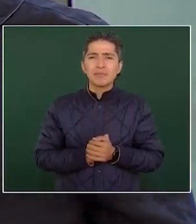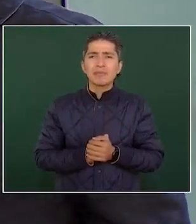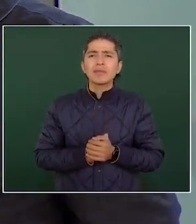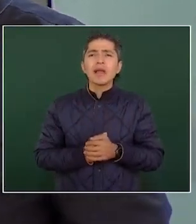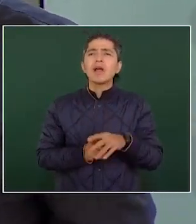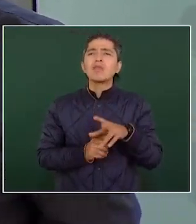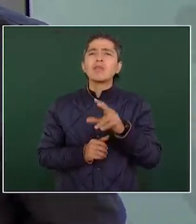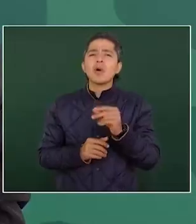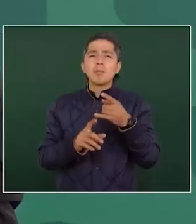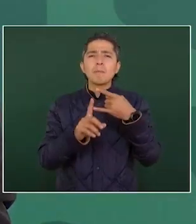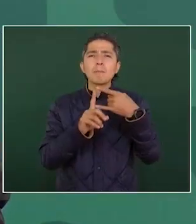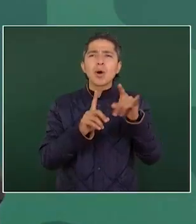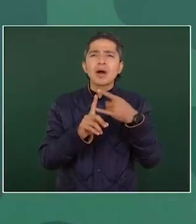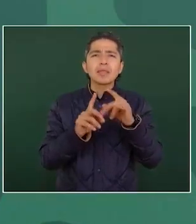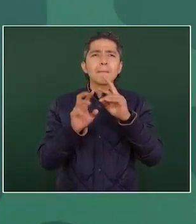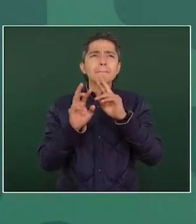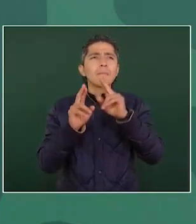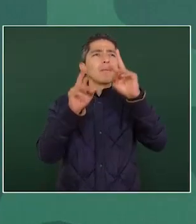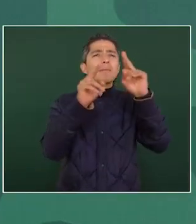tirar puertas.